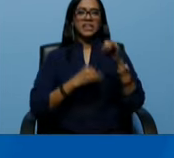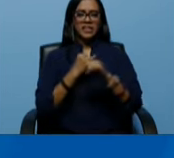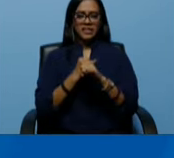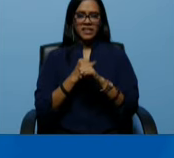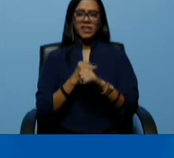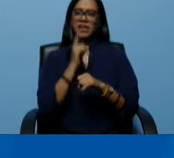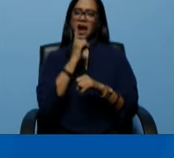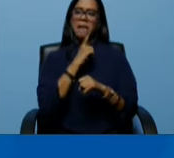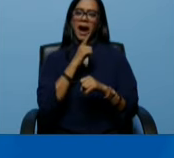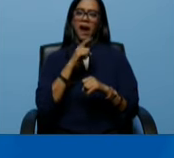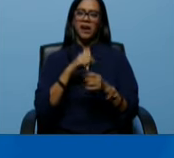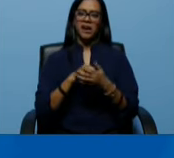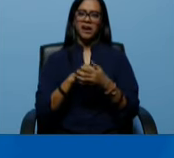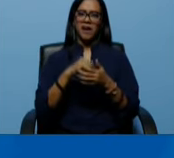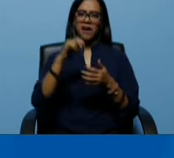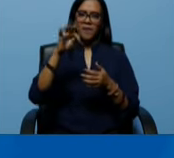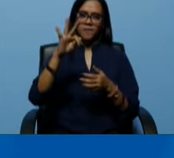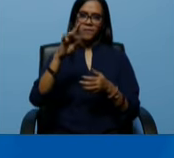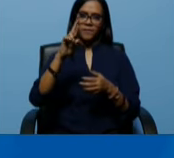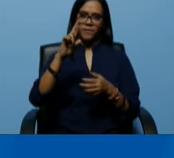llamado frijol mungo,